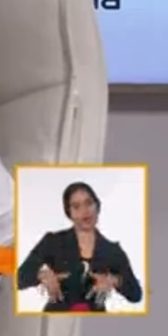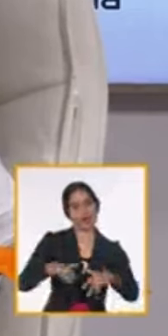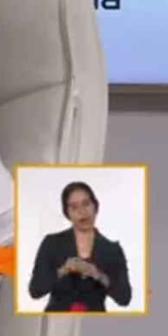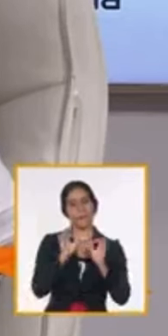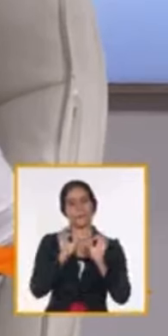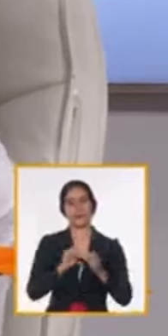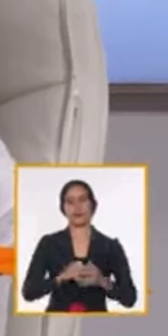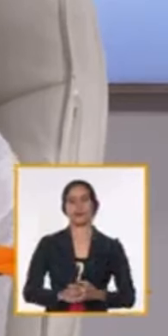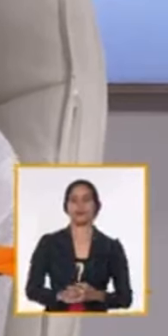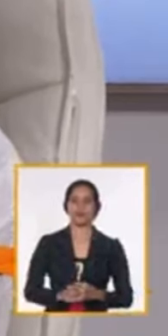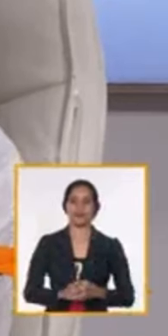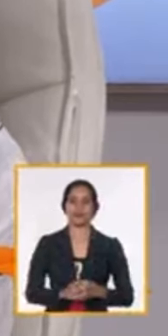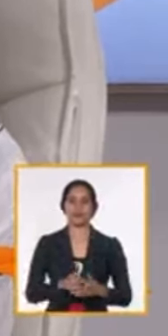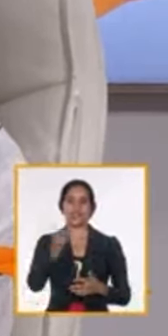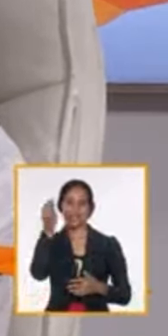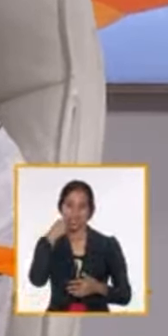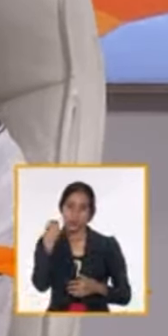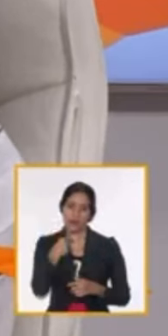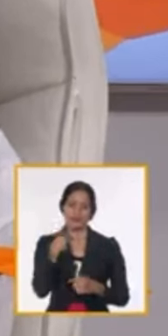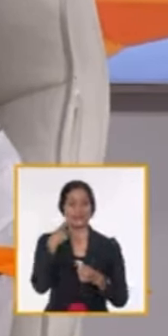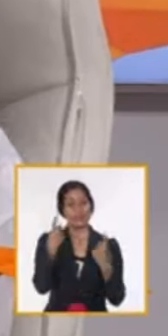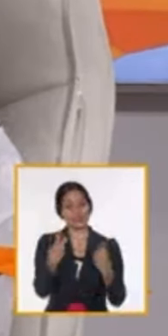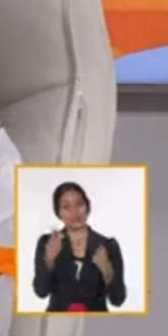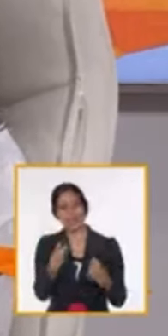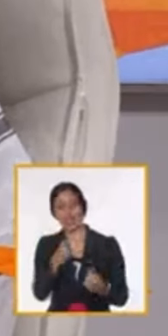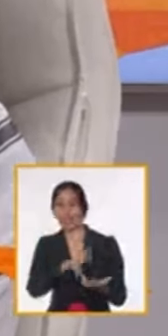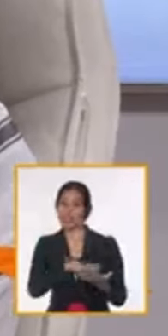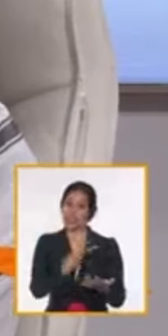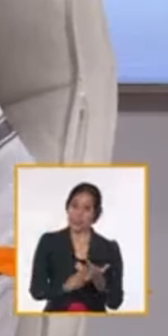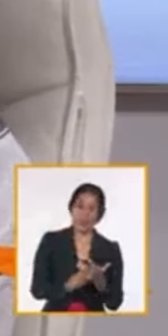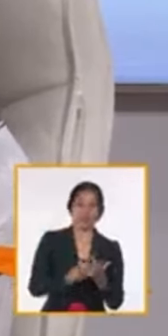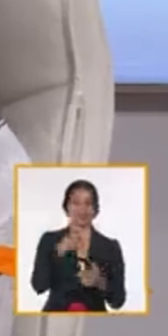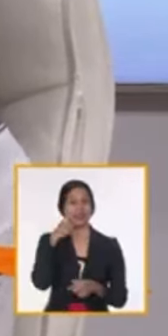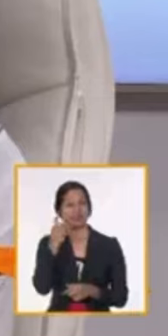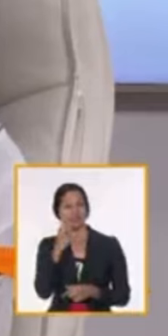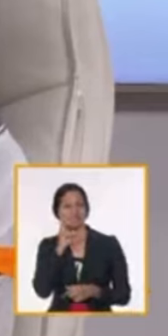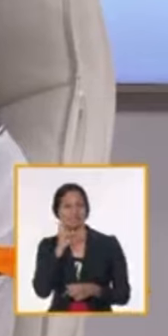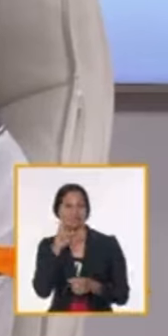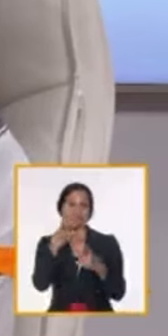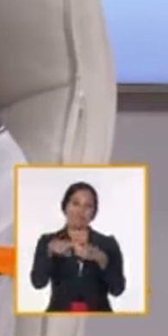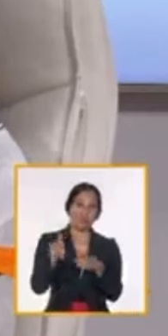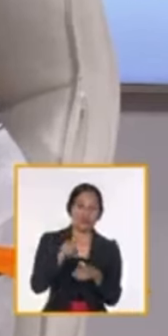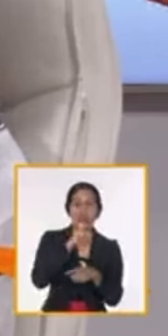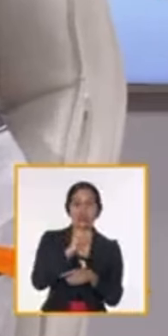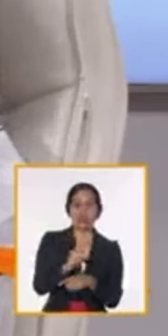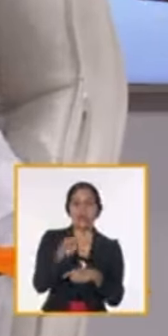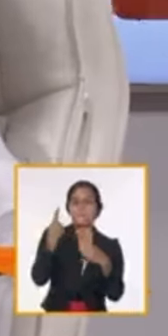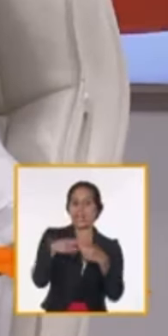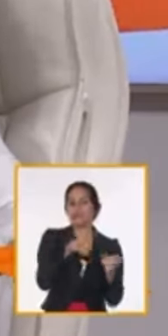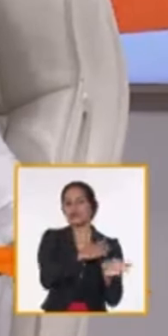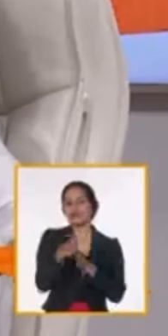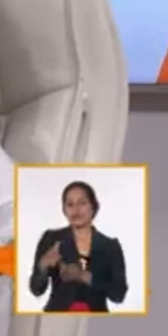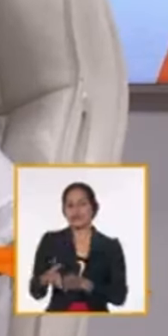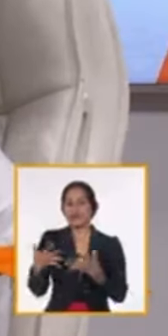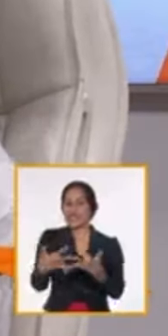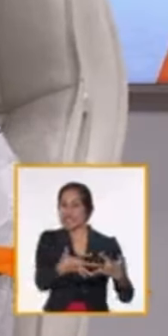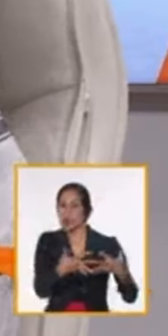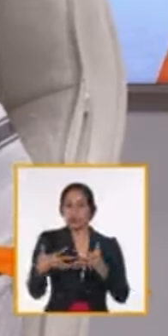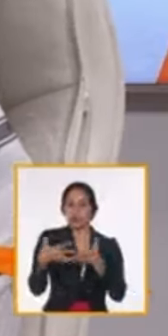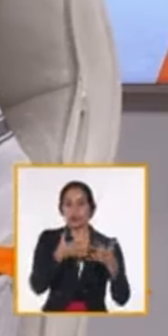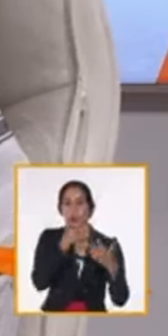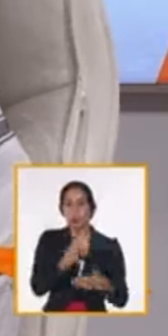sé que vamos a necesitar el servicio de traducción, pero lo que estamos viendo ahora en los Estados Unidos, tanto entre los estudiantes como en los jóvenes en